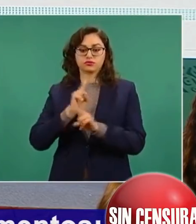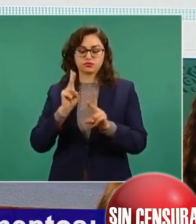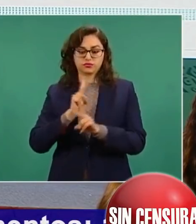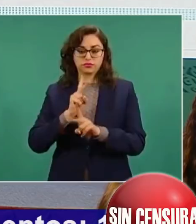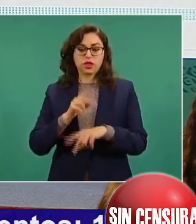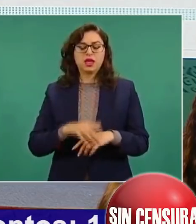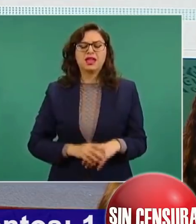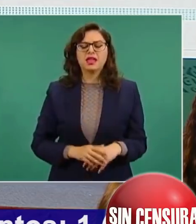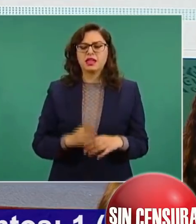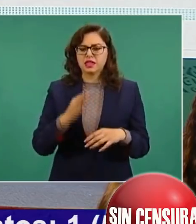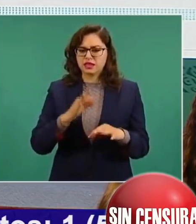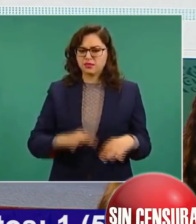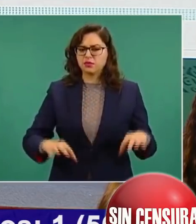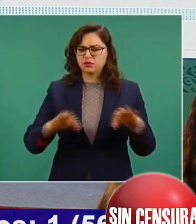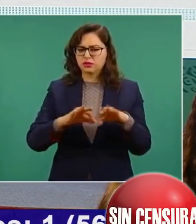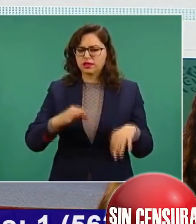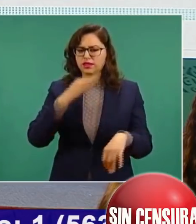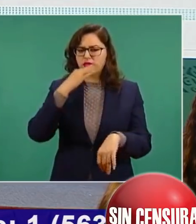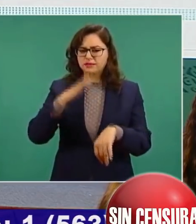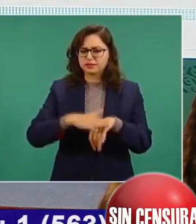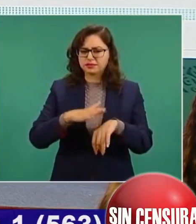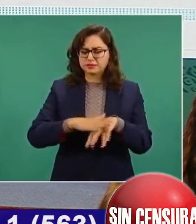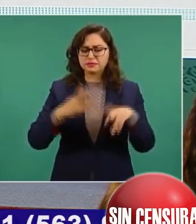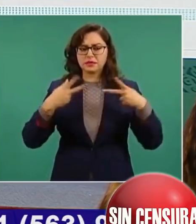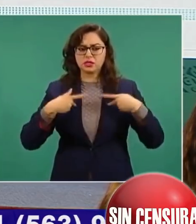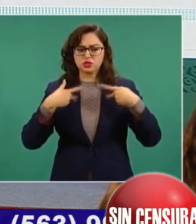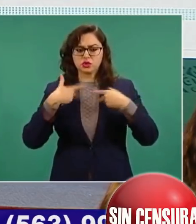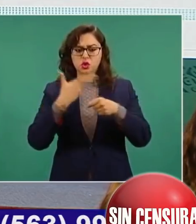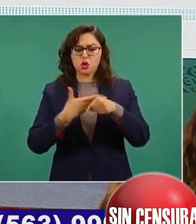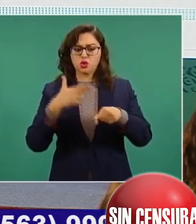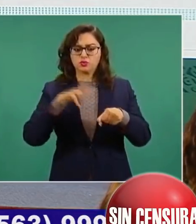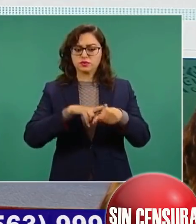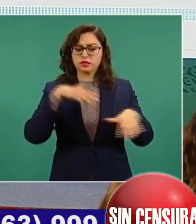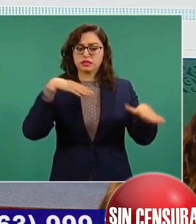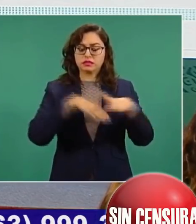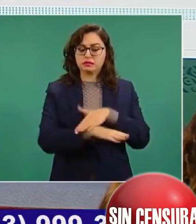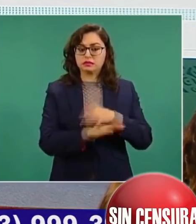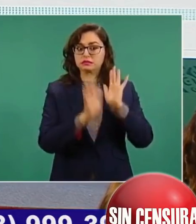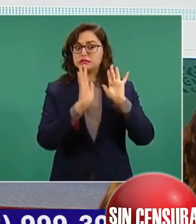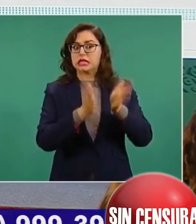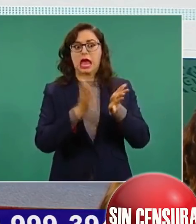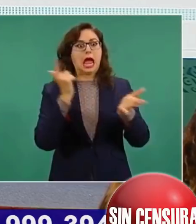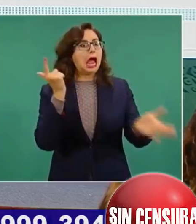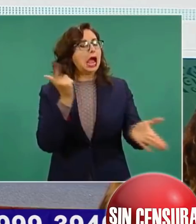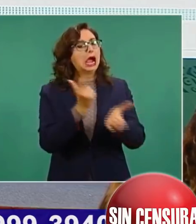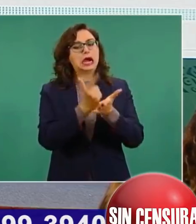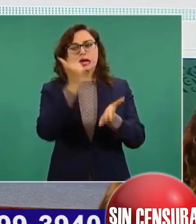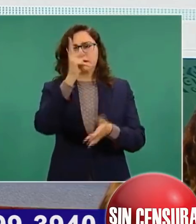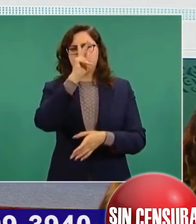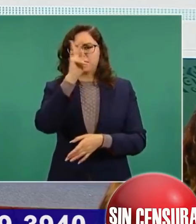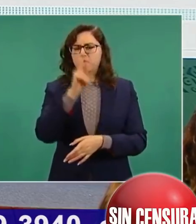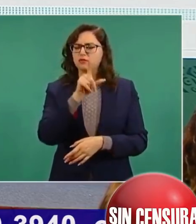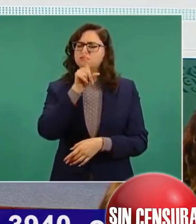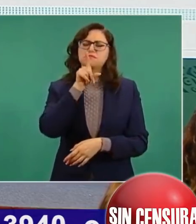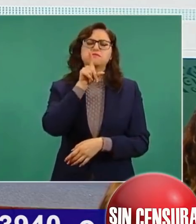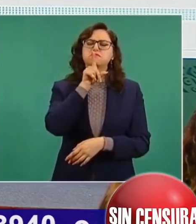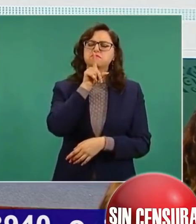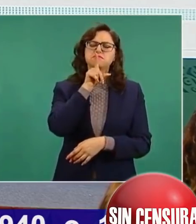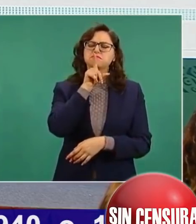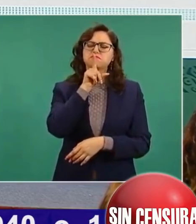implica estados avanzados de gravedad. 80%, 8 de cada 10 que están